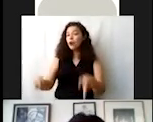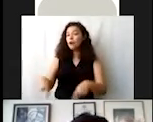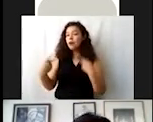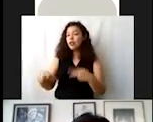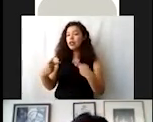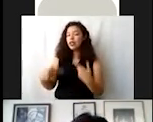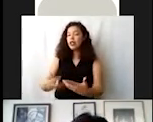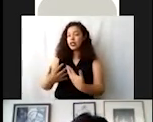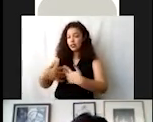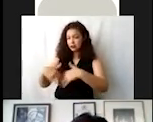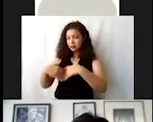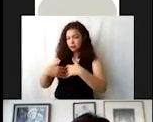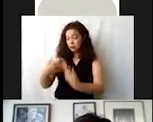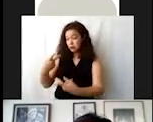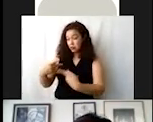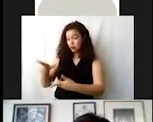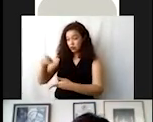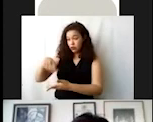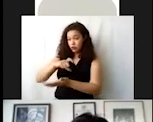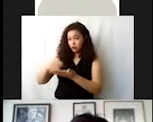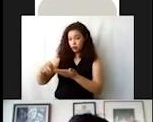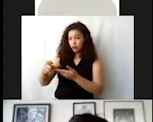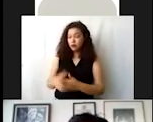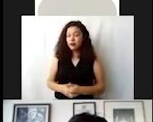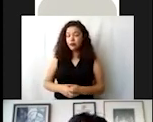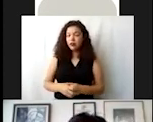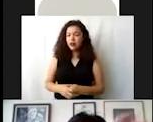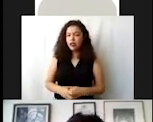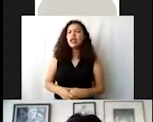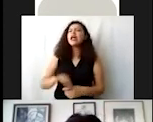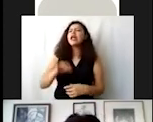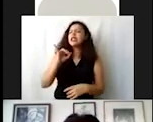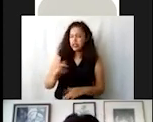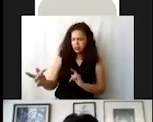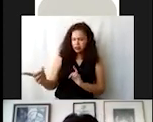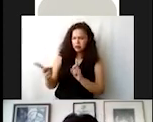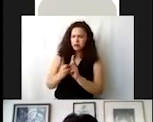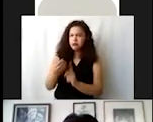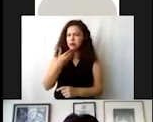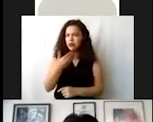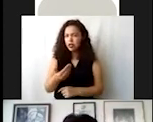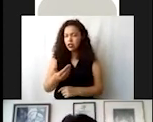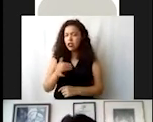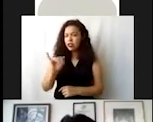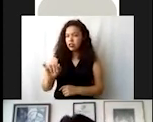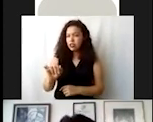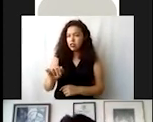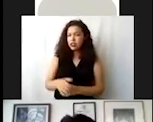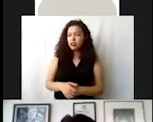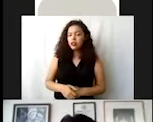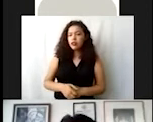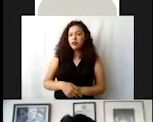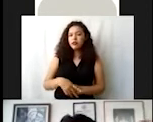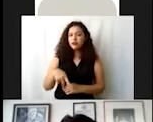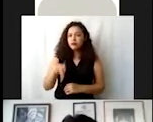maquinaria. Vengo y pues realmente ustedes sí están localizados y eso, pero pues no se